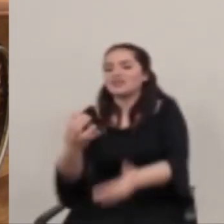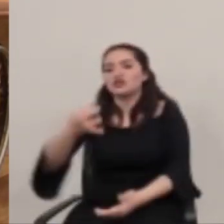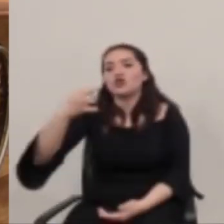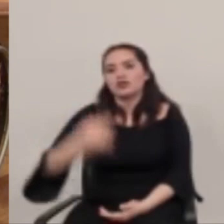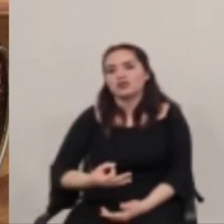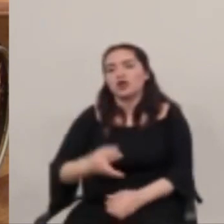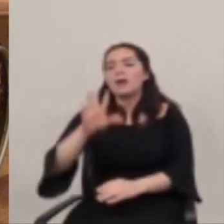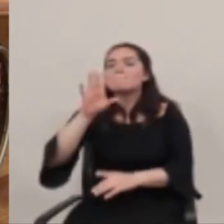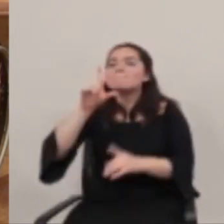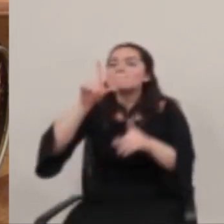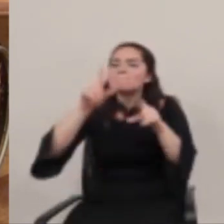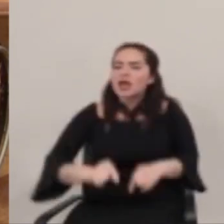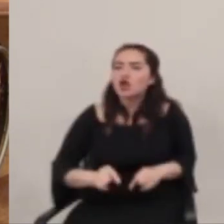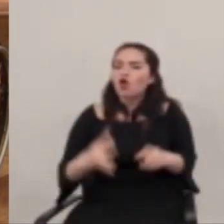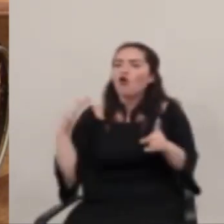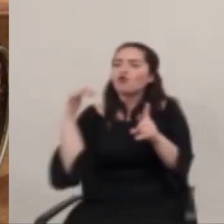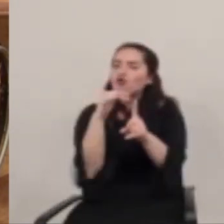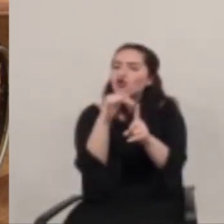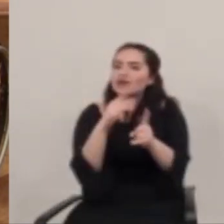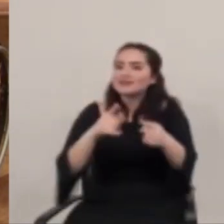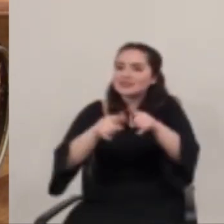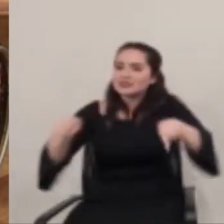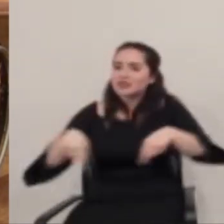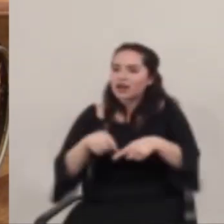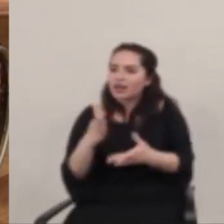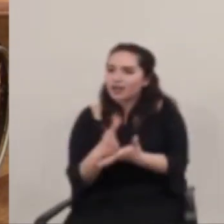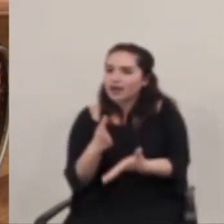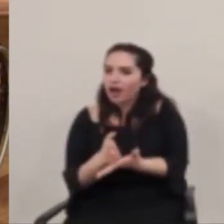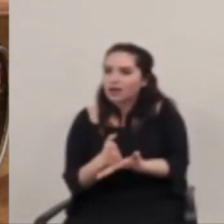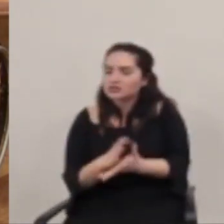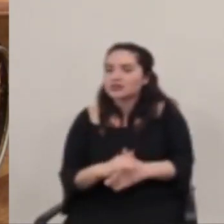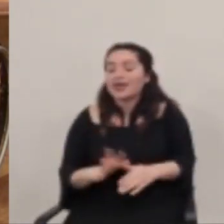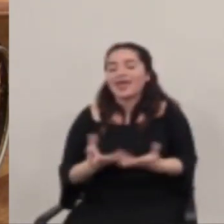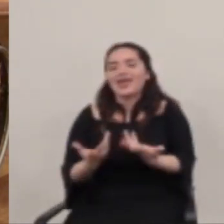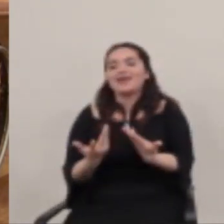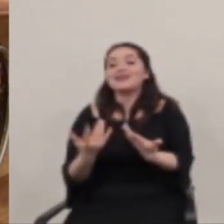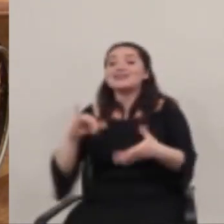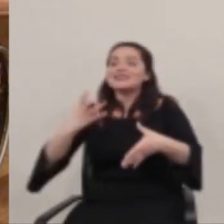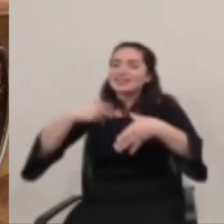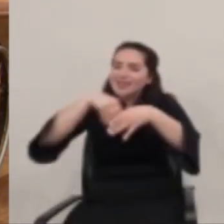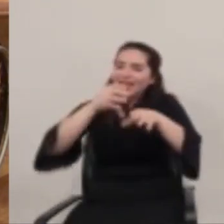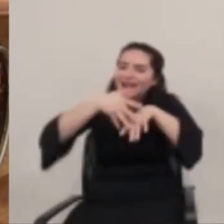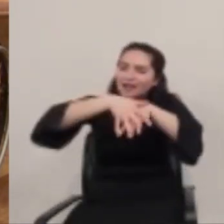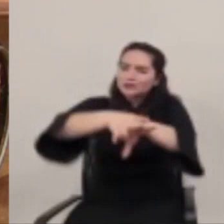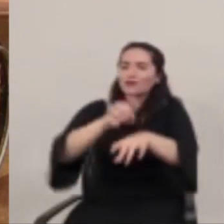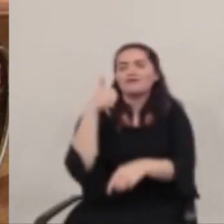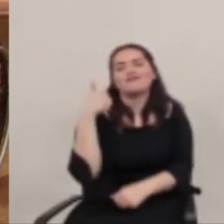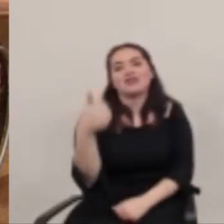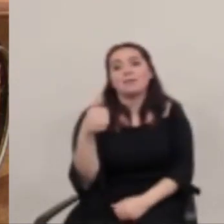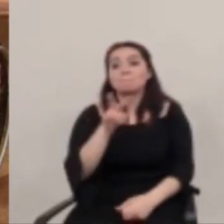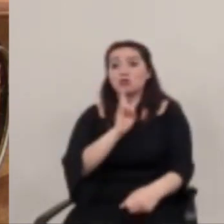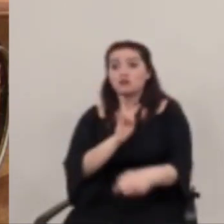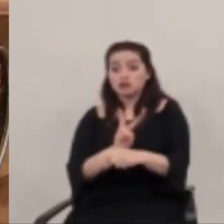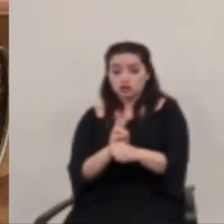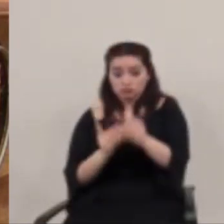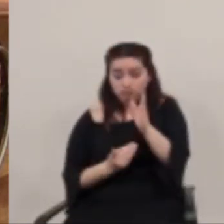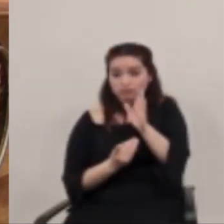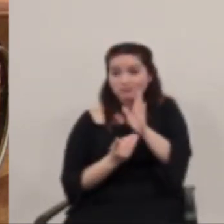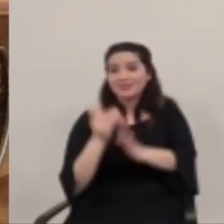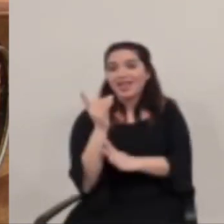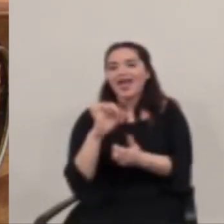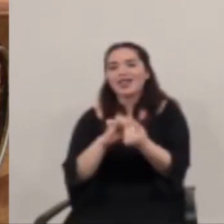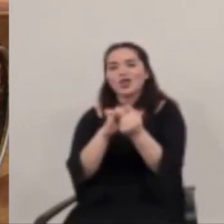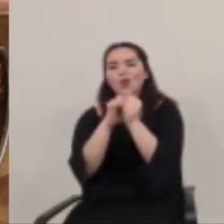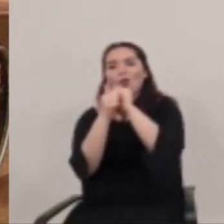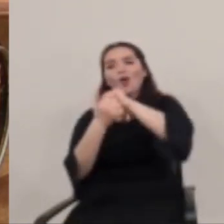el bullying en las salas de clase. Obviamente estamos hablando de integración bien hecha, desde pequeño, que el profesor desarrolla